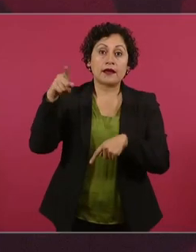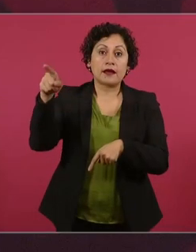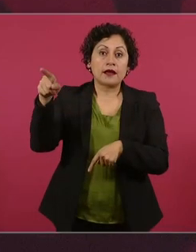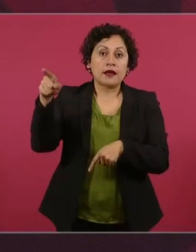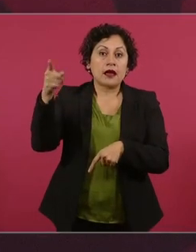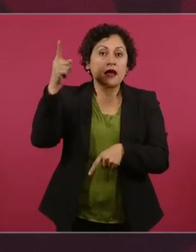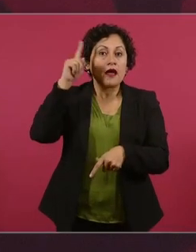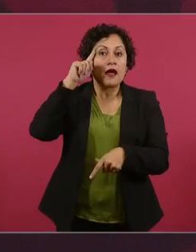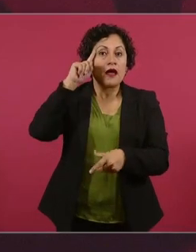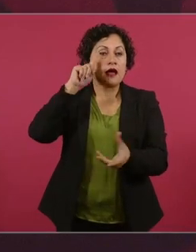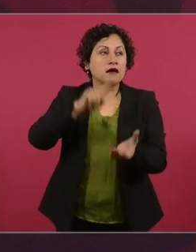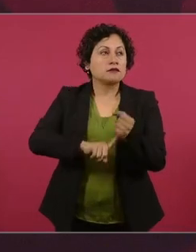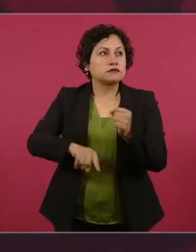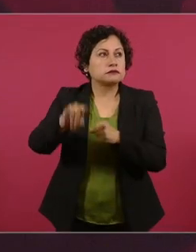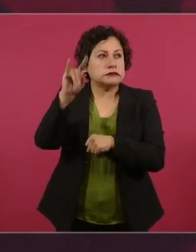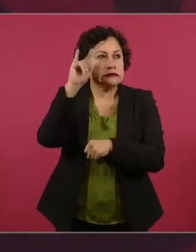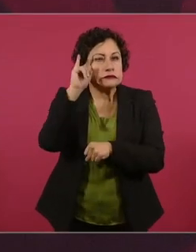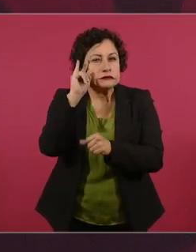cochambrosa,